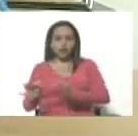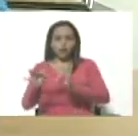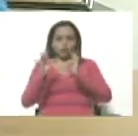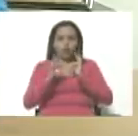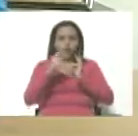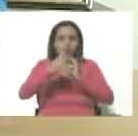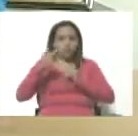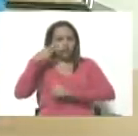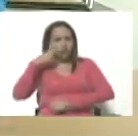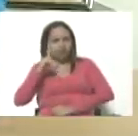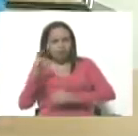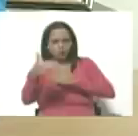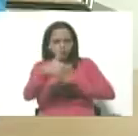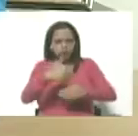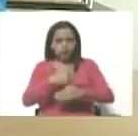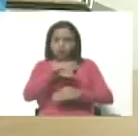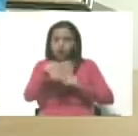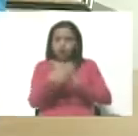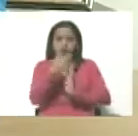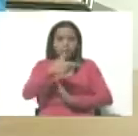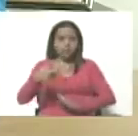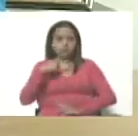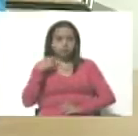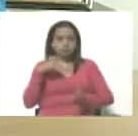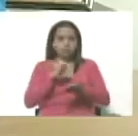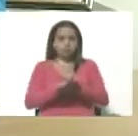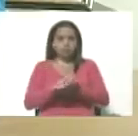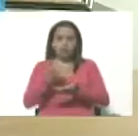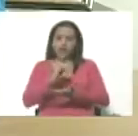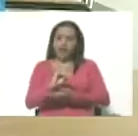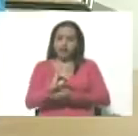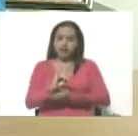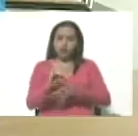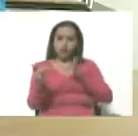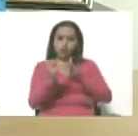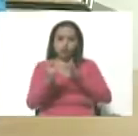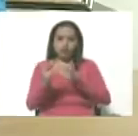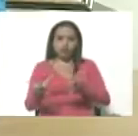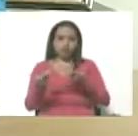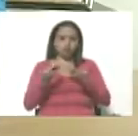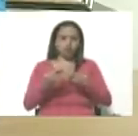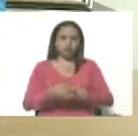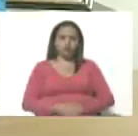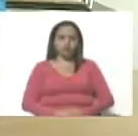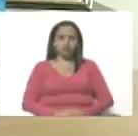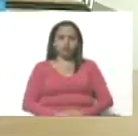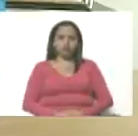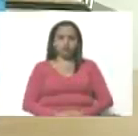de trochero. Todos estos fallecidos directos de trochero.